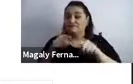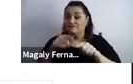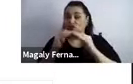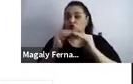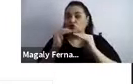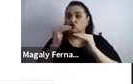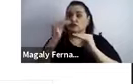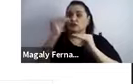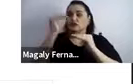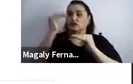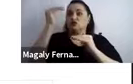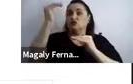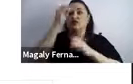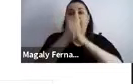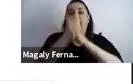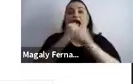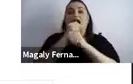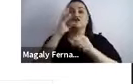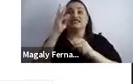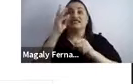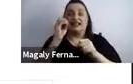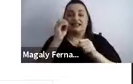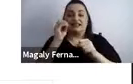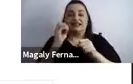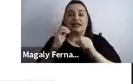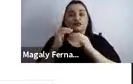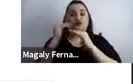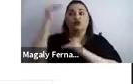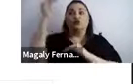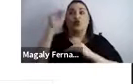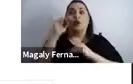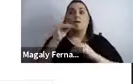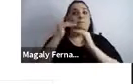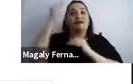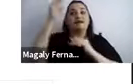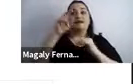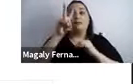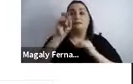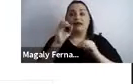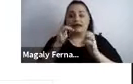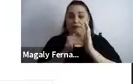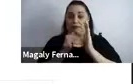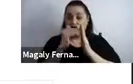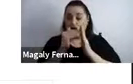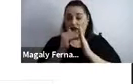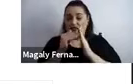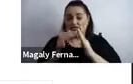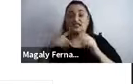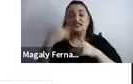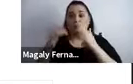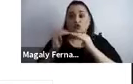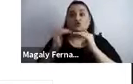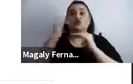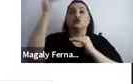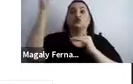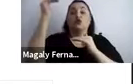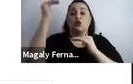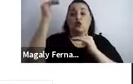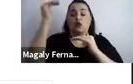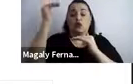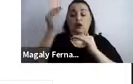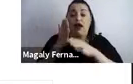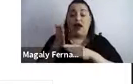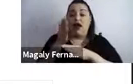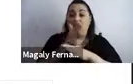subiendo, en los años 60 llegó a más de 20 millones, luego se estabilizó en 16 millones, subió de nuevo antes